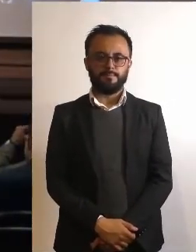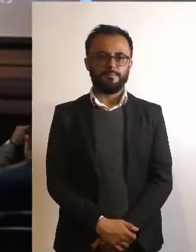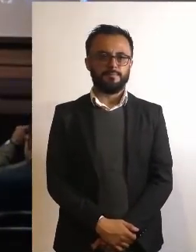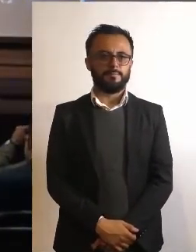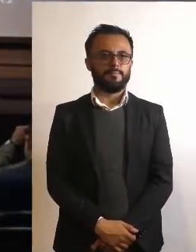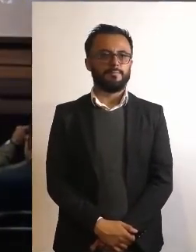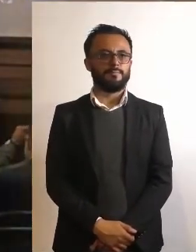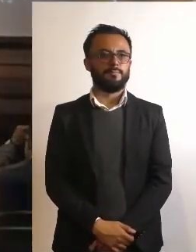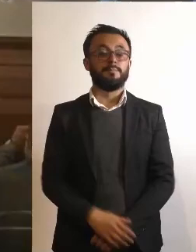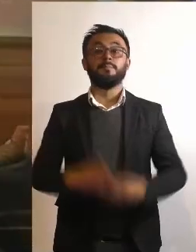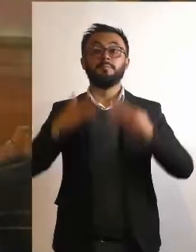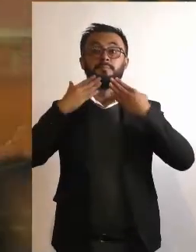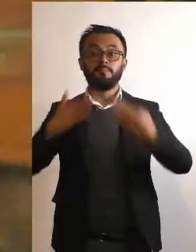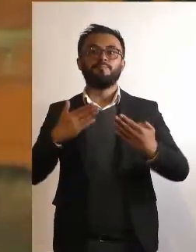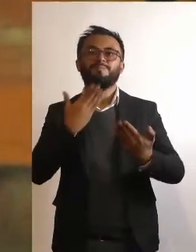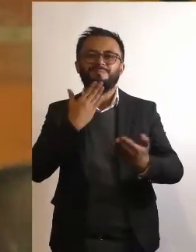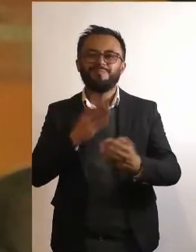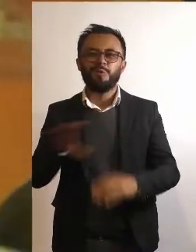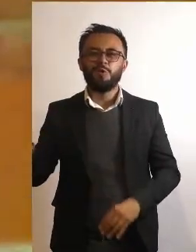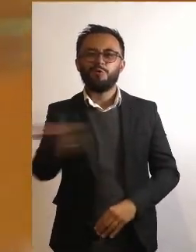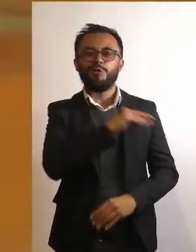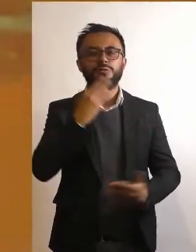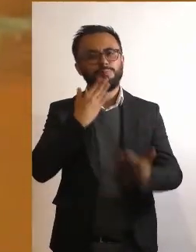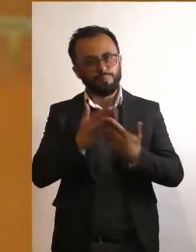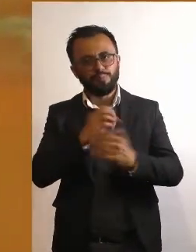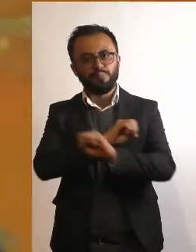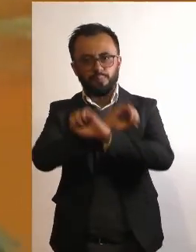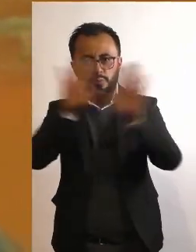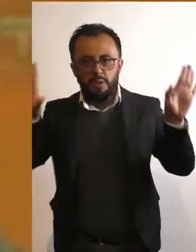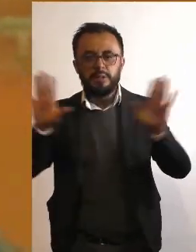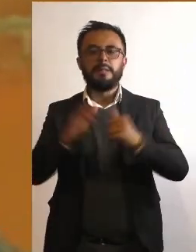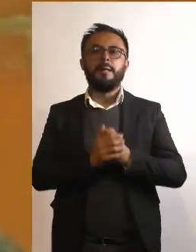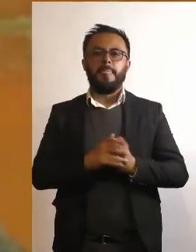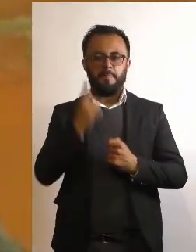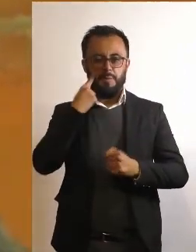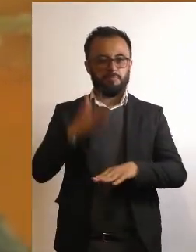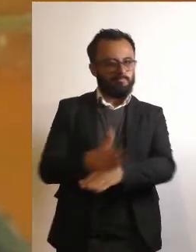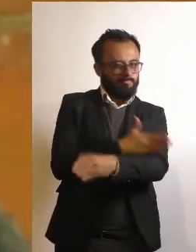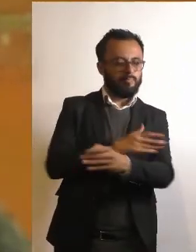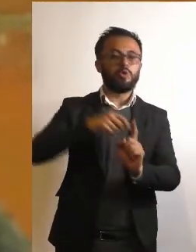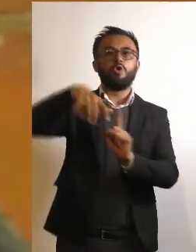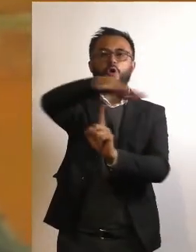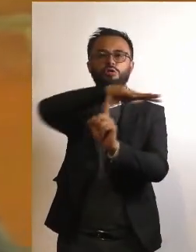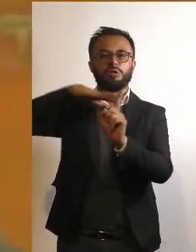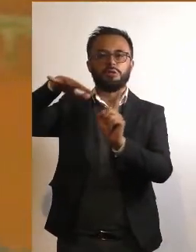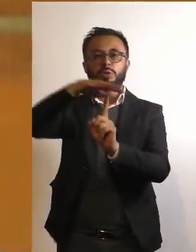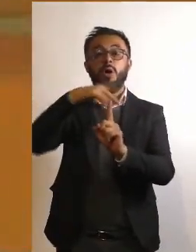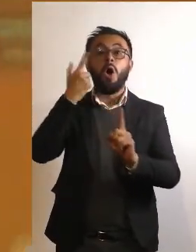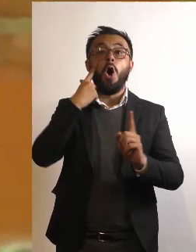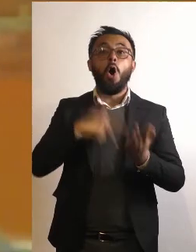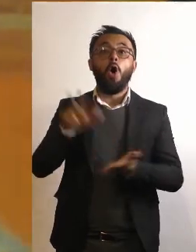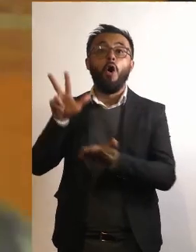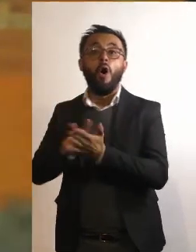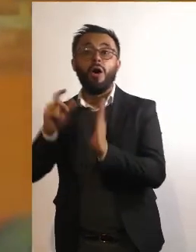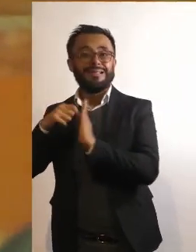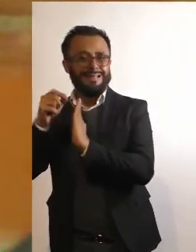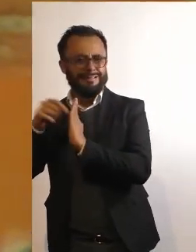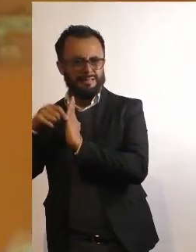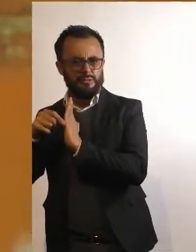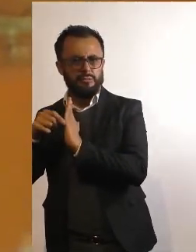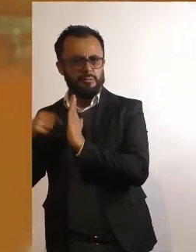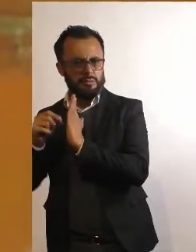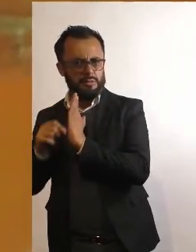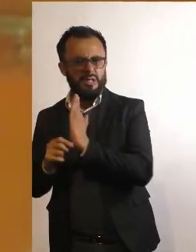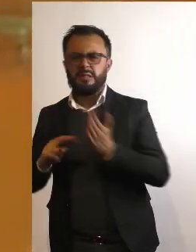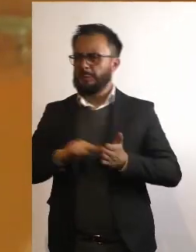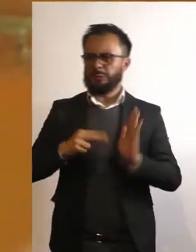Muchas gracias. Buenos días para todos. Bueno, para brindarles un poco de contexto, la acreditación es un reconocimiento el cual podemos